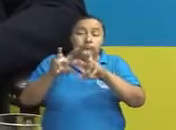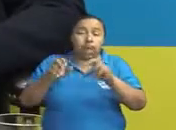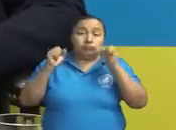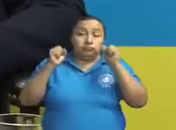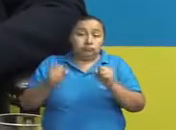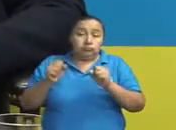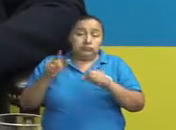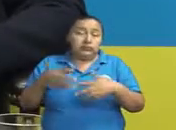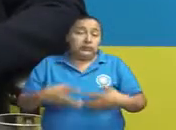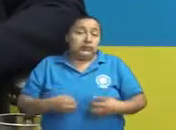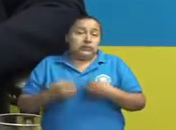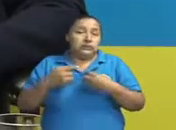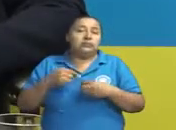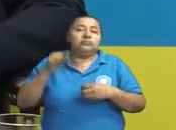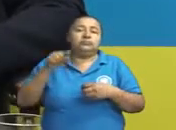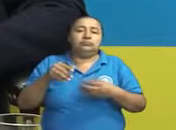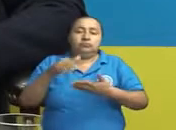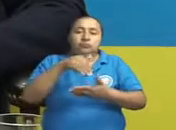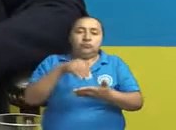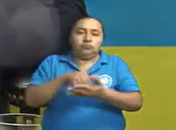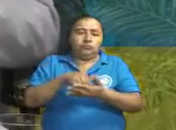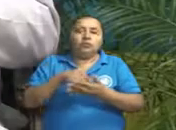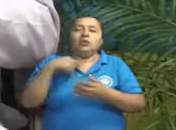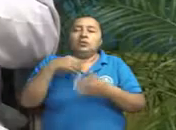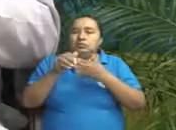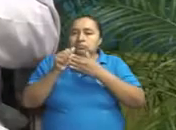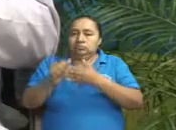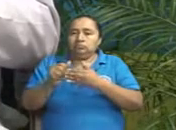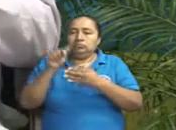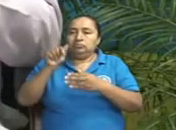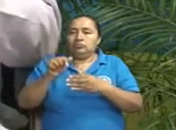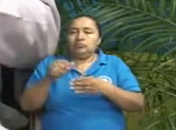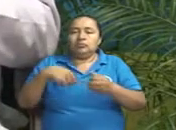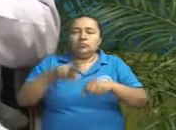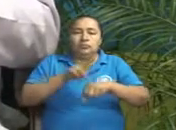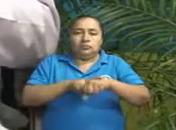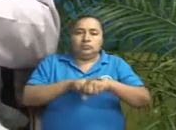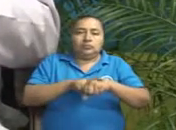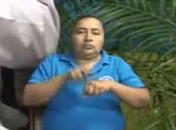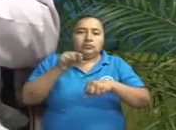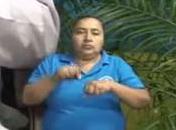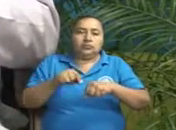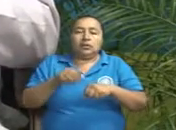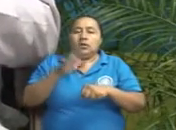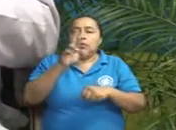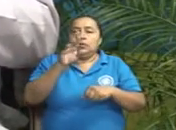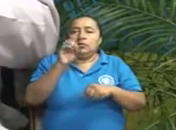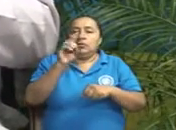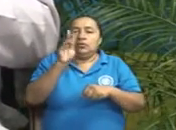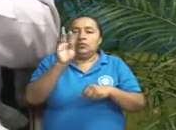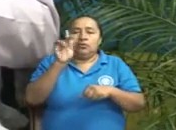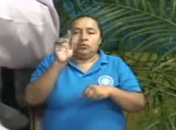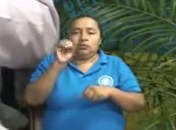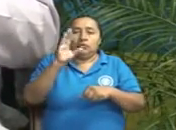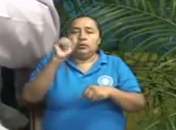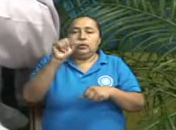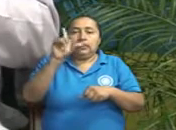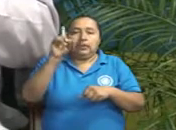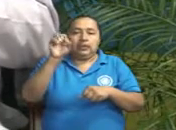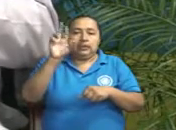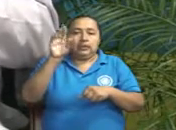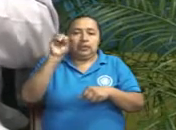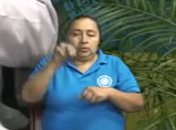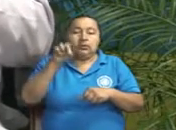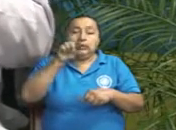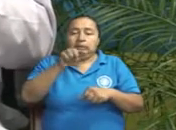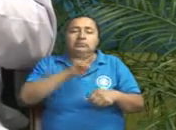hombre, hay un centro también que es de referencia nacional, que es el Roberto Calderón también, donde se atiende